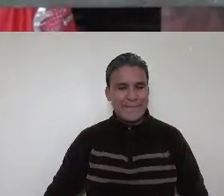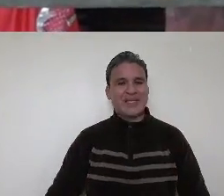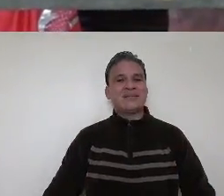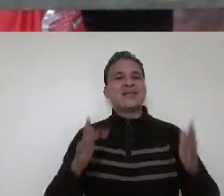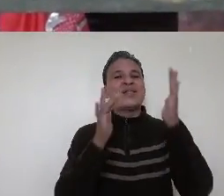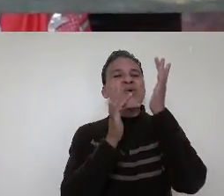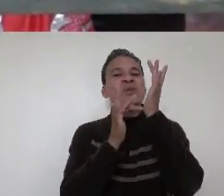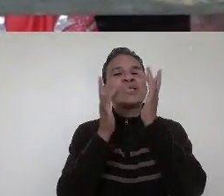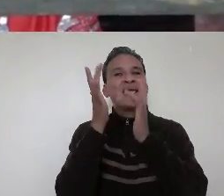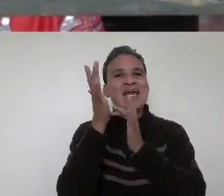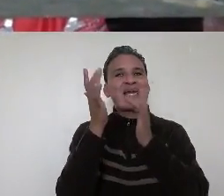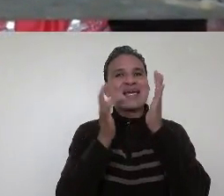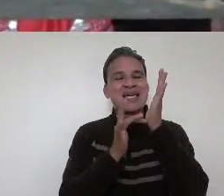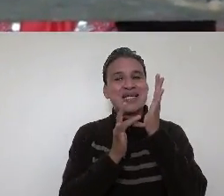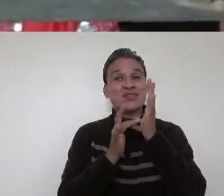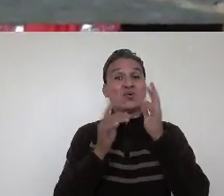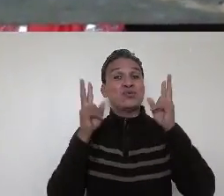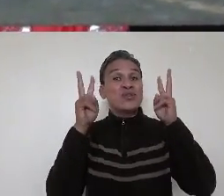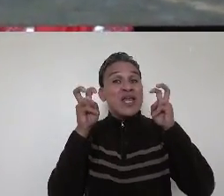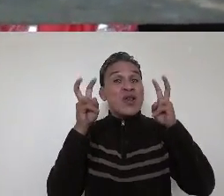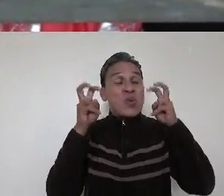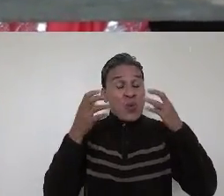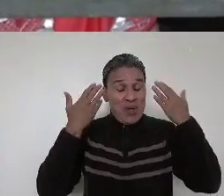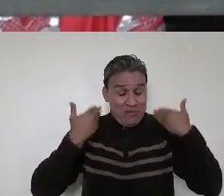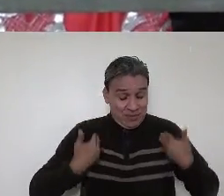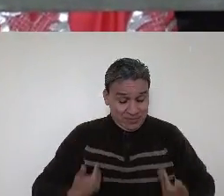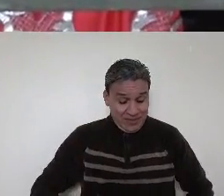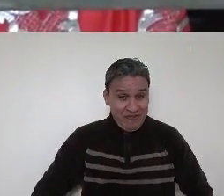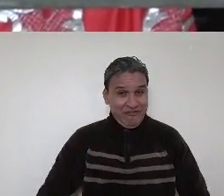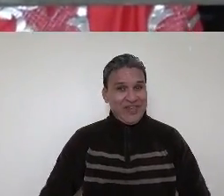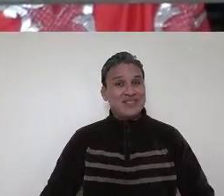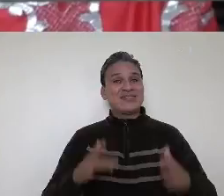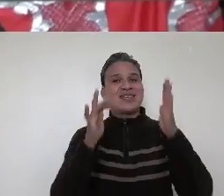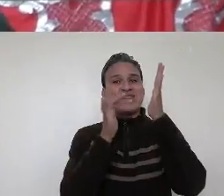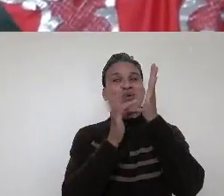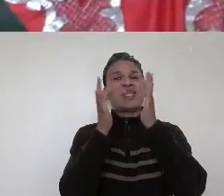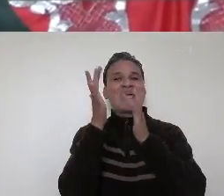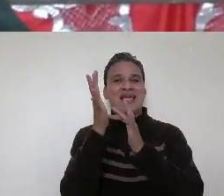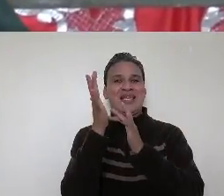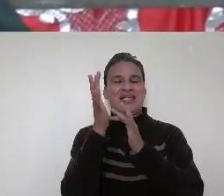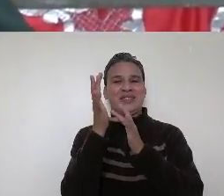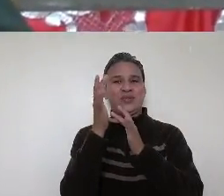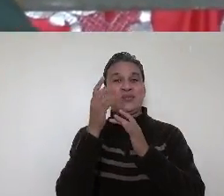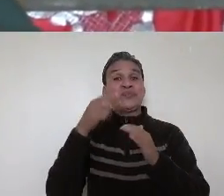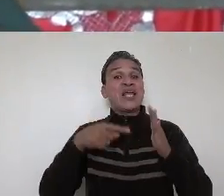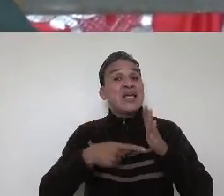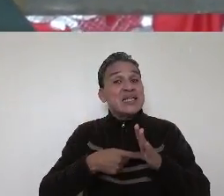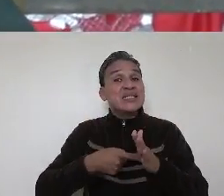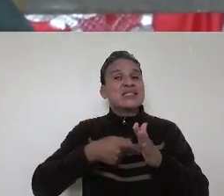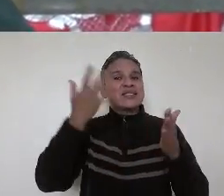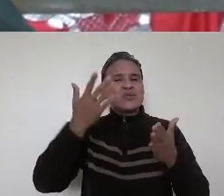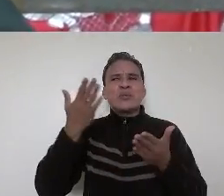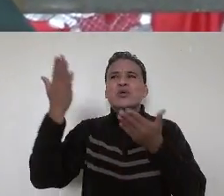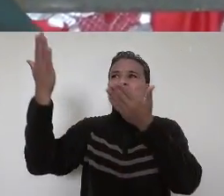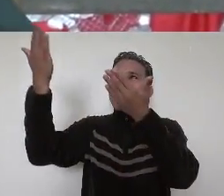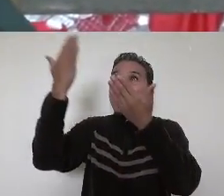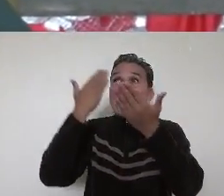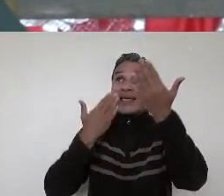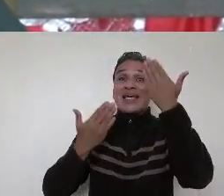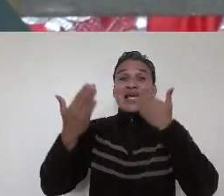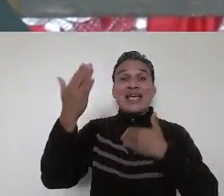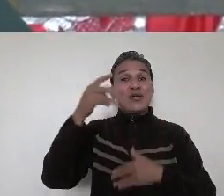de Cristo, somos imagen de Cristo. Y esta oportunidad que se enriquece con cosas pequeñas y